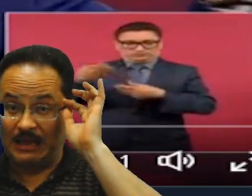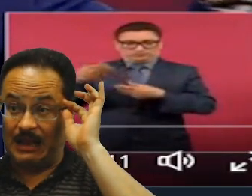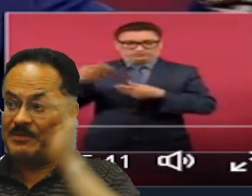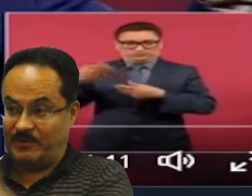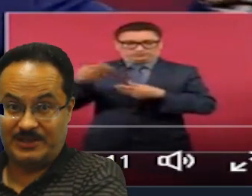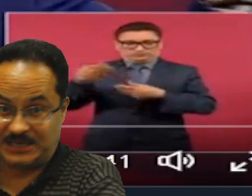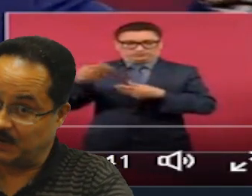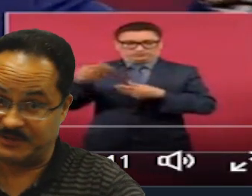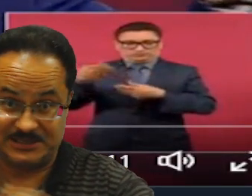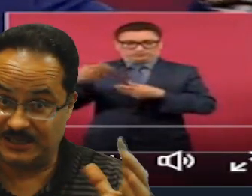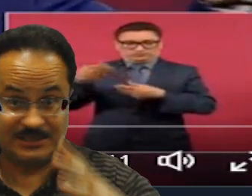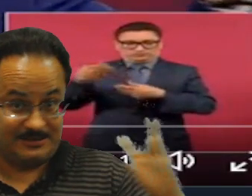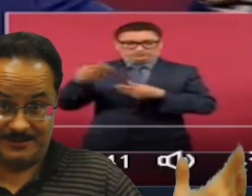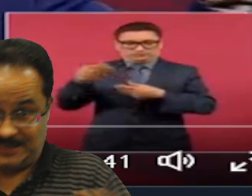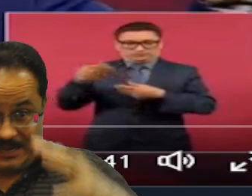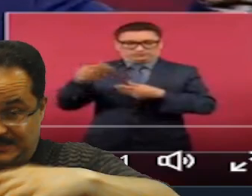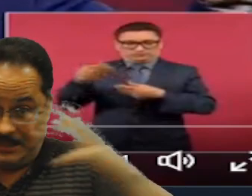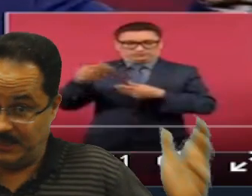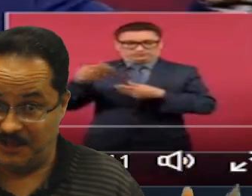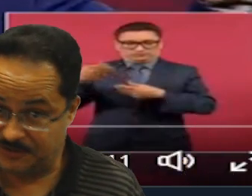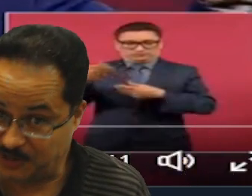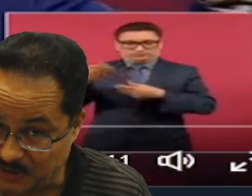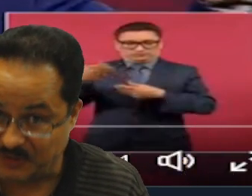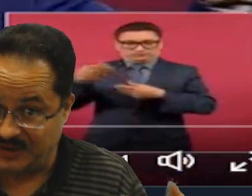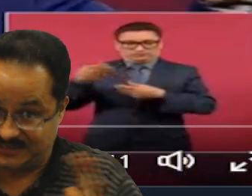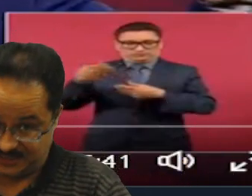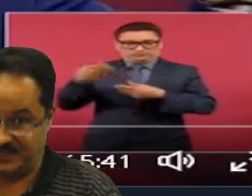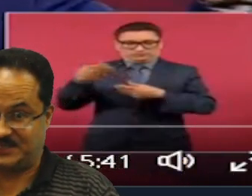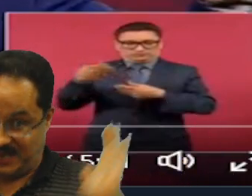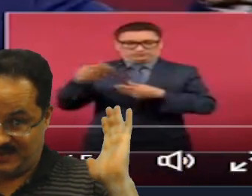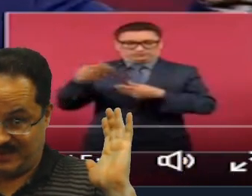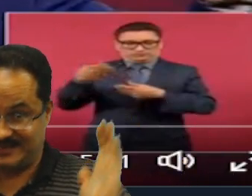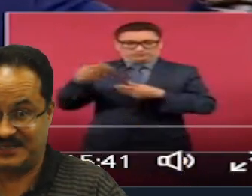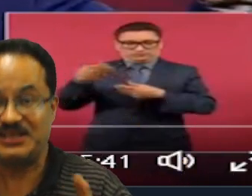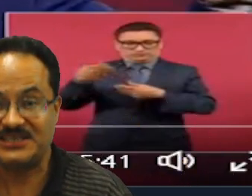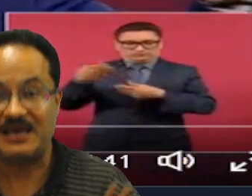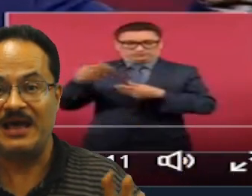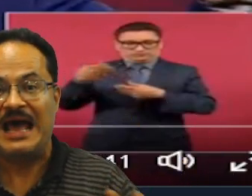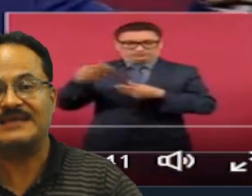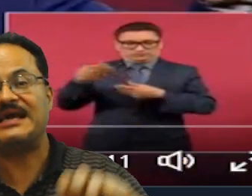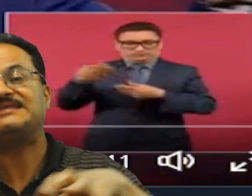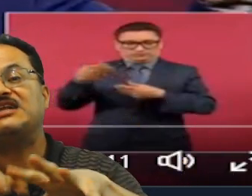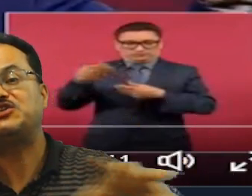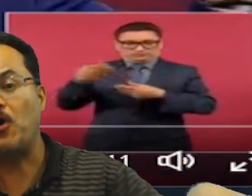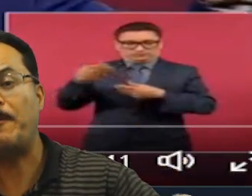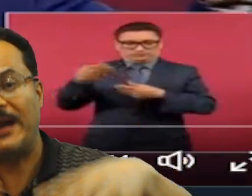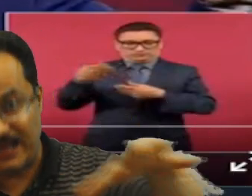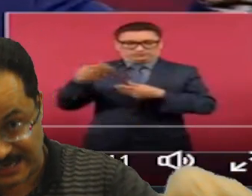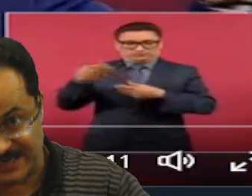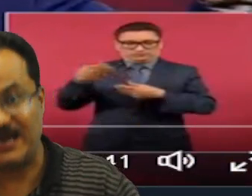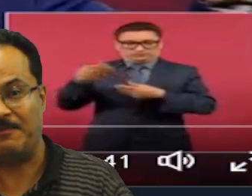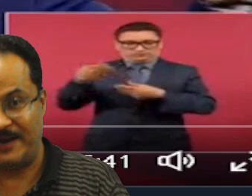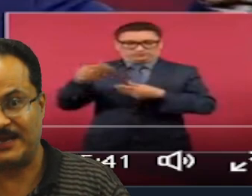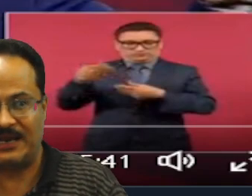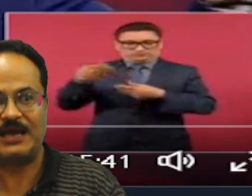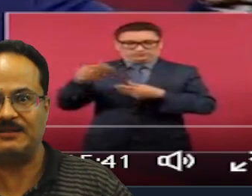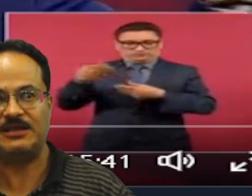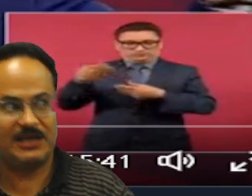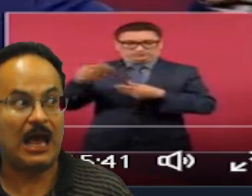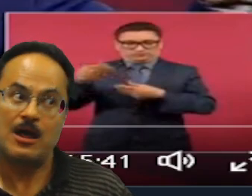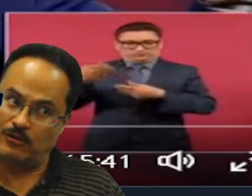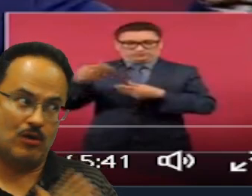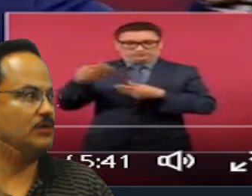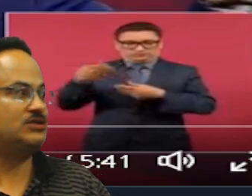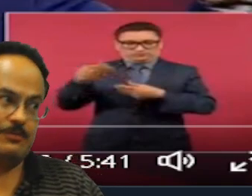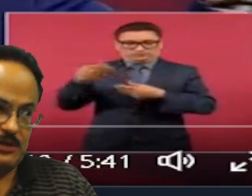el mismo dice que el presidente debe estar Está enterado de todo así dice así dice así es el show para engañar para que la gente